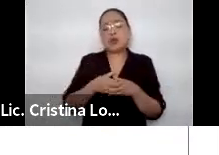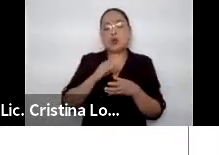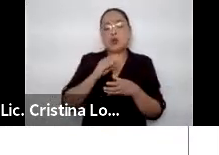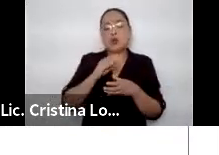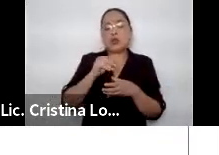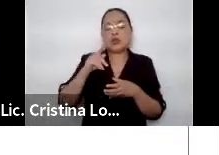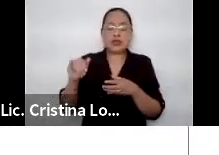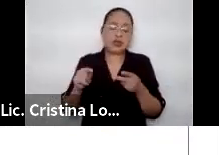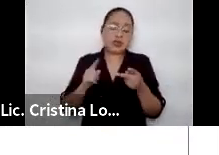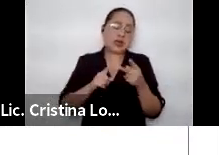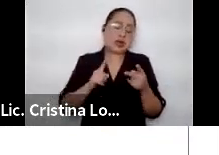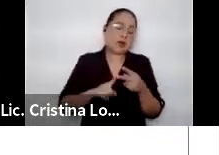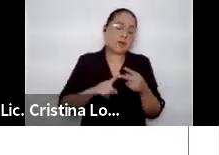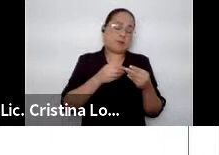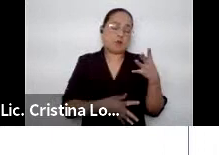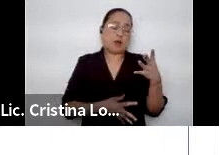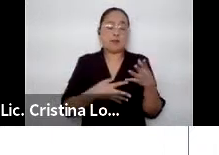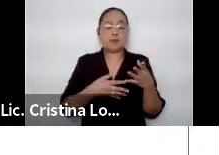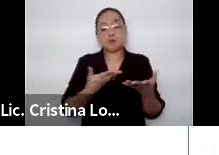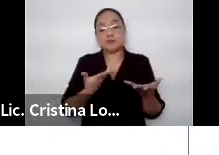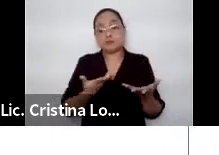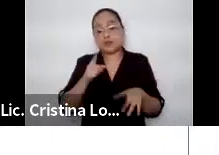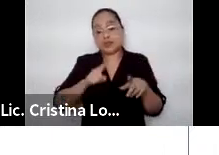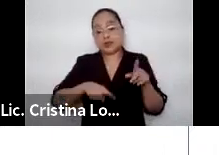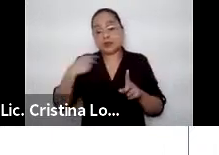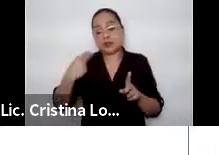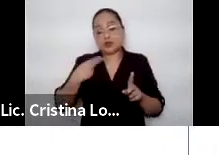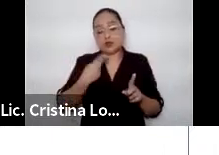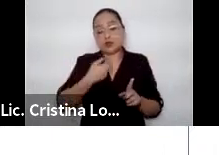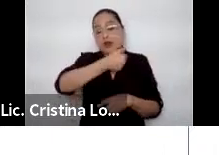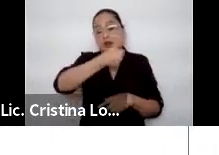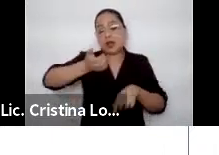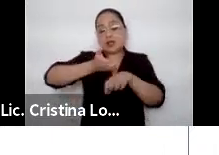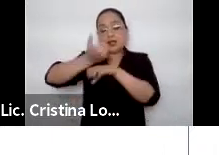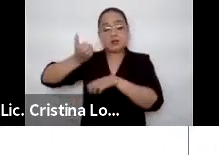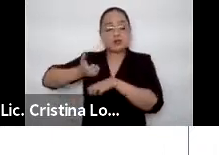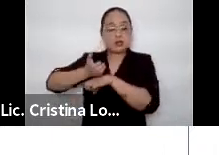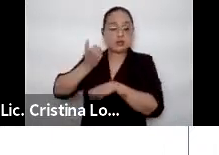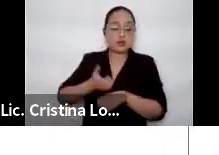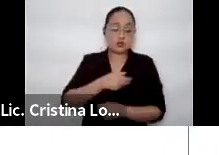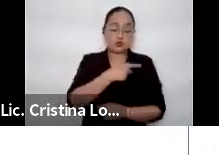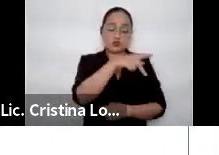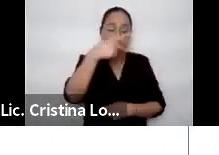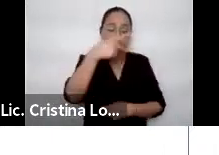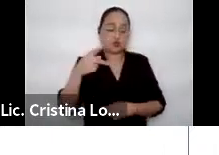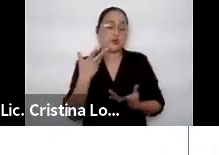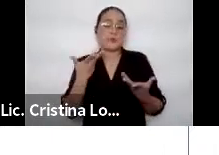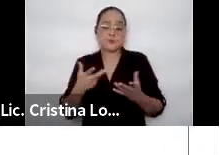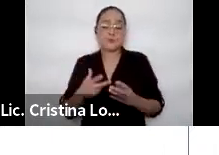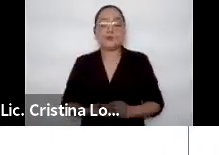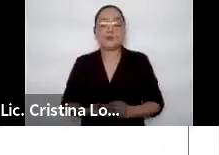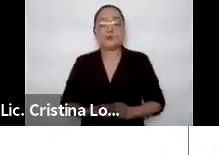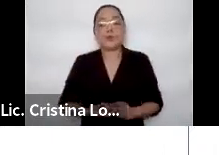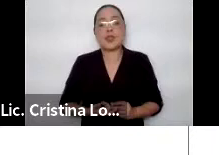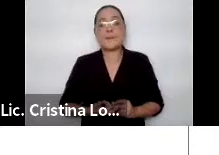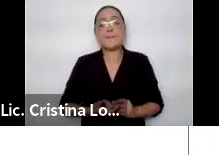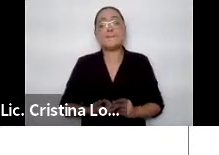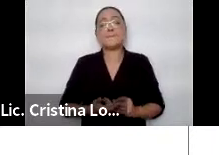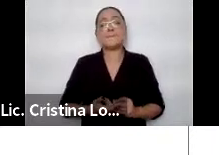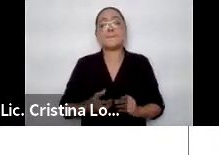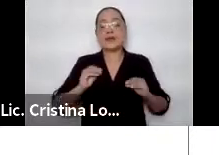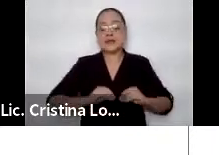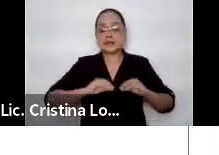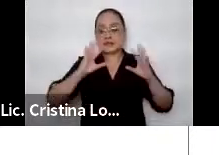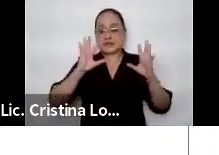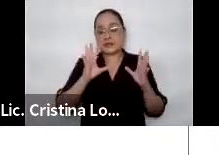menor, etcétera, todos, dependiendo el nombre que se les dé en cada entidad federativa, ¿sí? Y obviamente